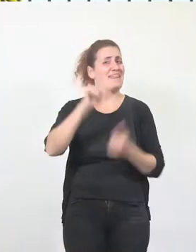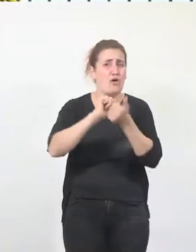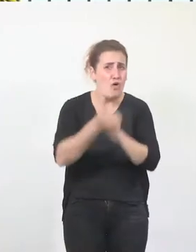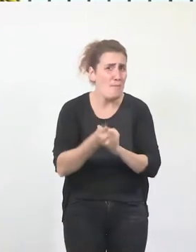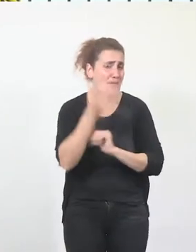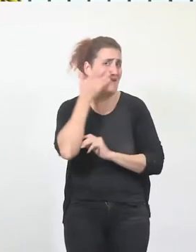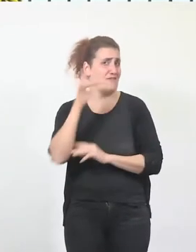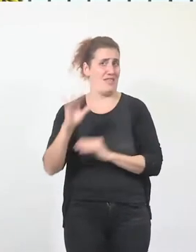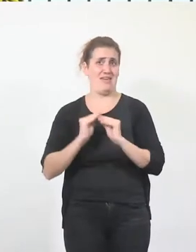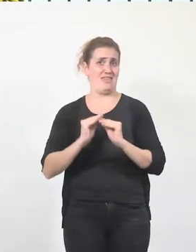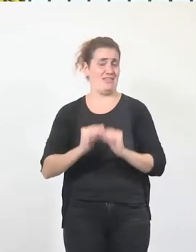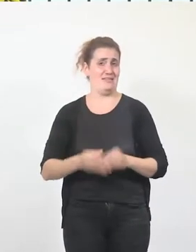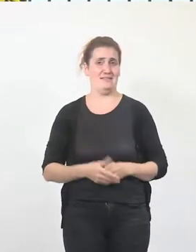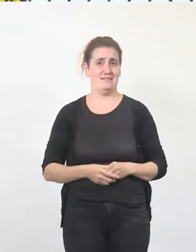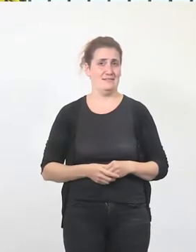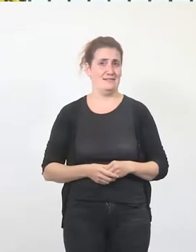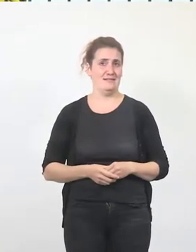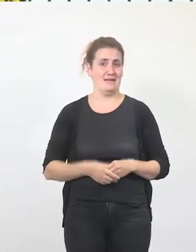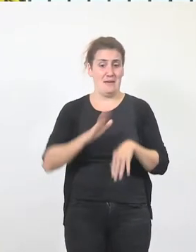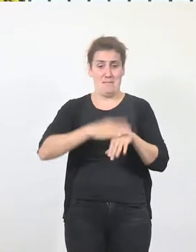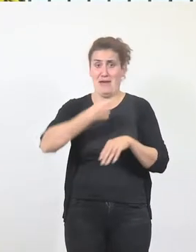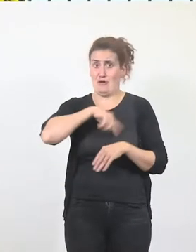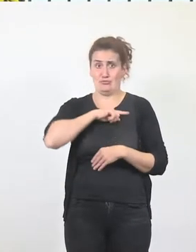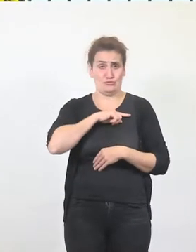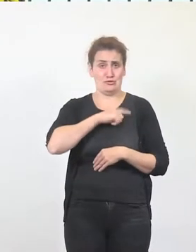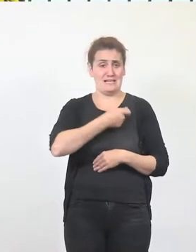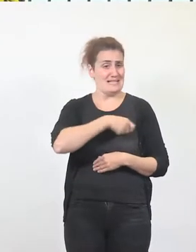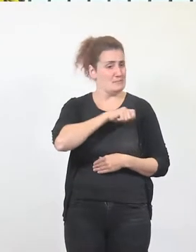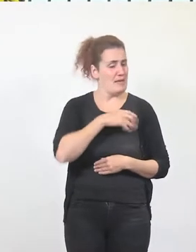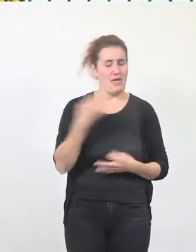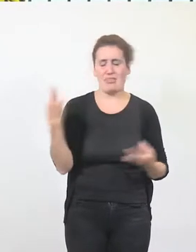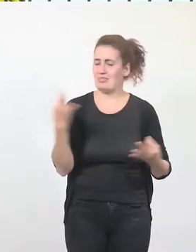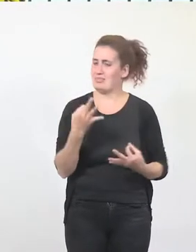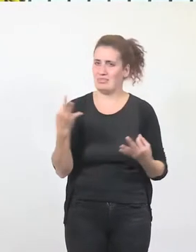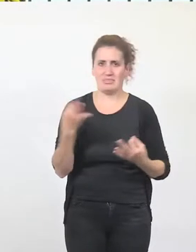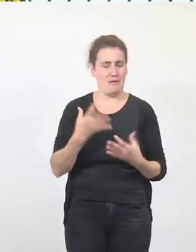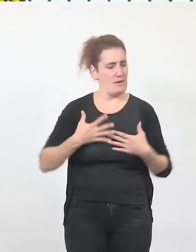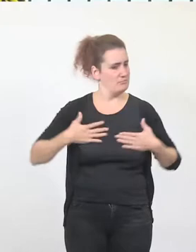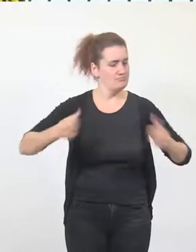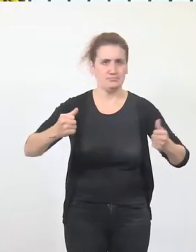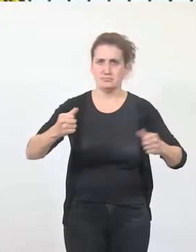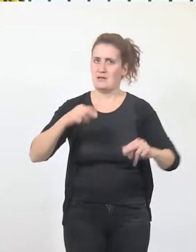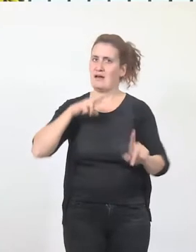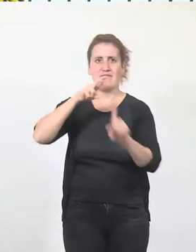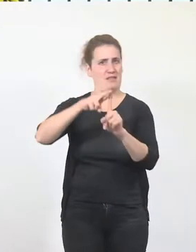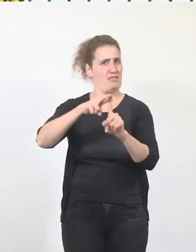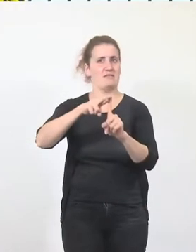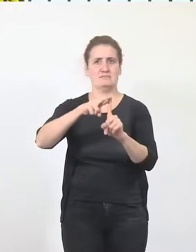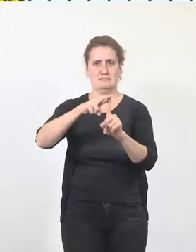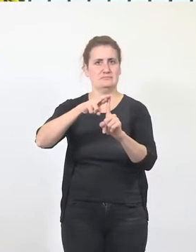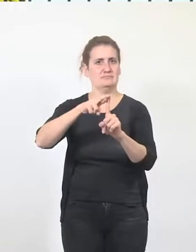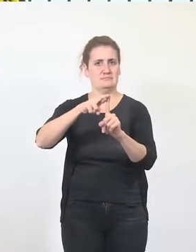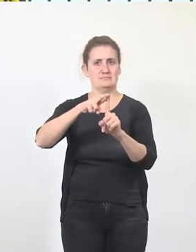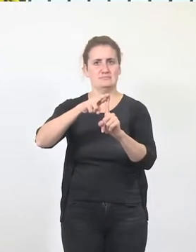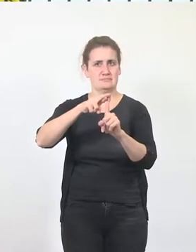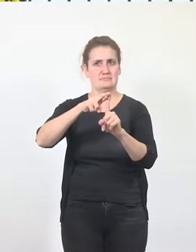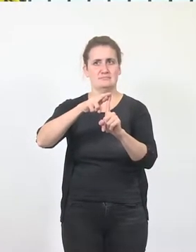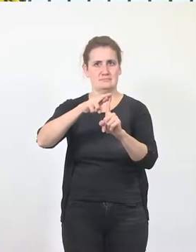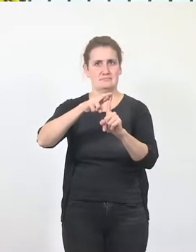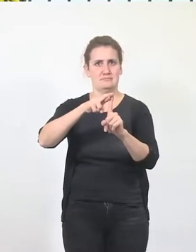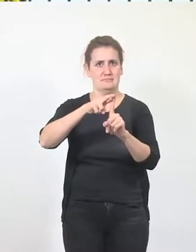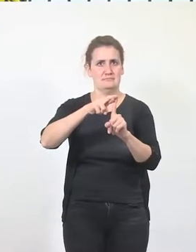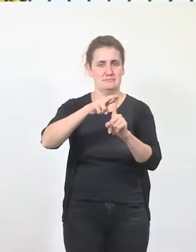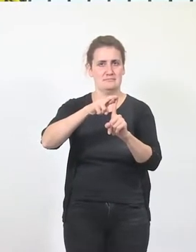haciendo Francia. Y para nosotros, pues España tiene que ser una referencia, sobre todo